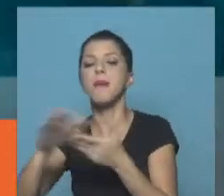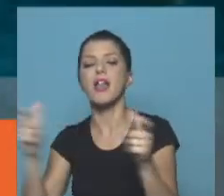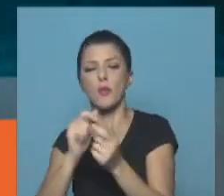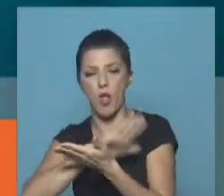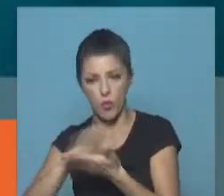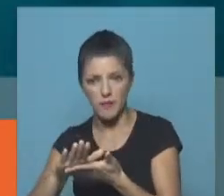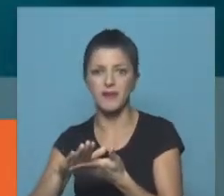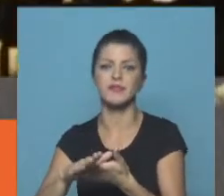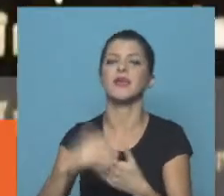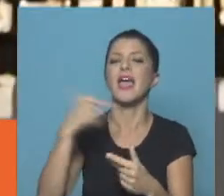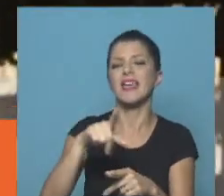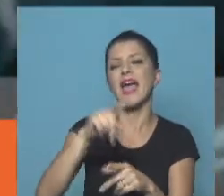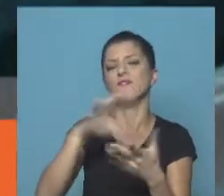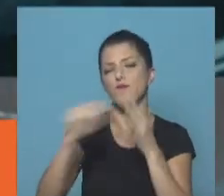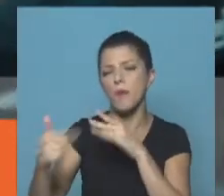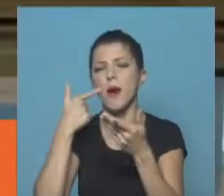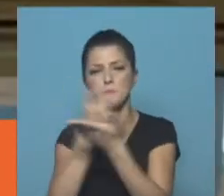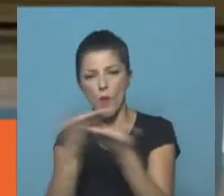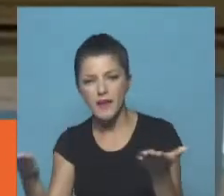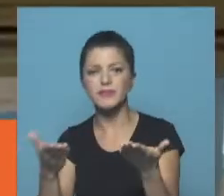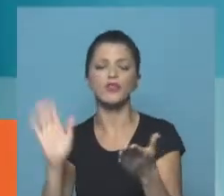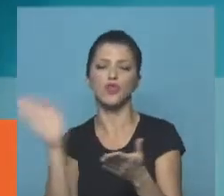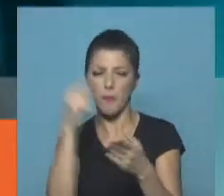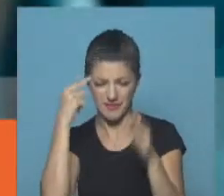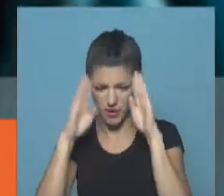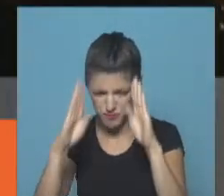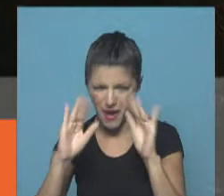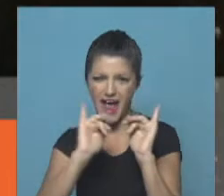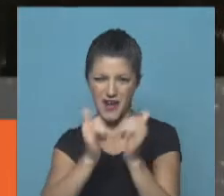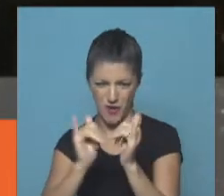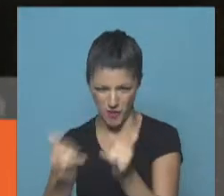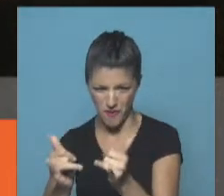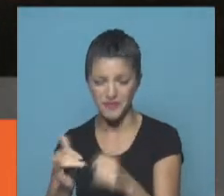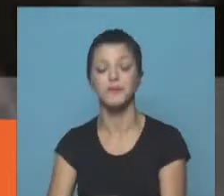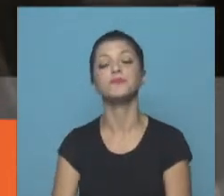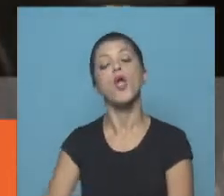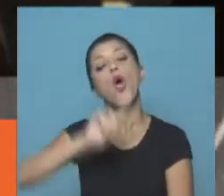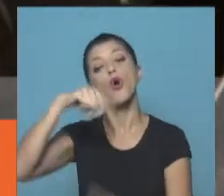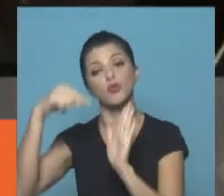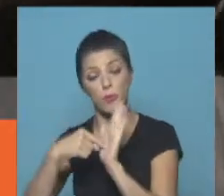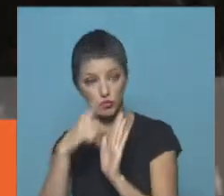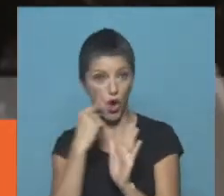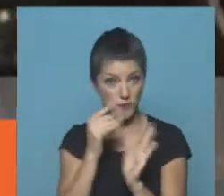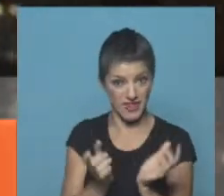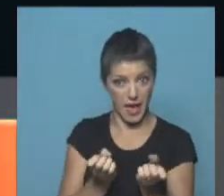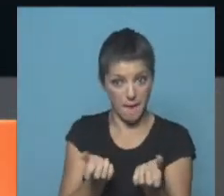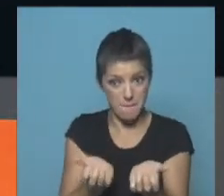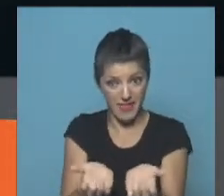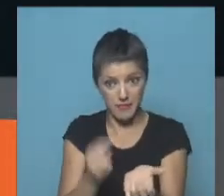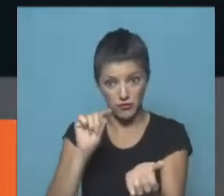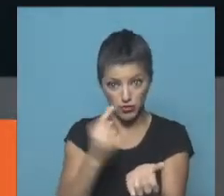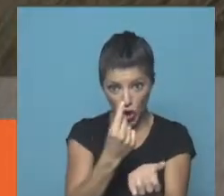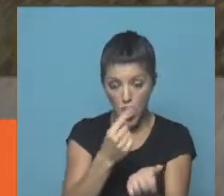por estética, ritmo, temática, orientada para el público adolescente. Y otra particularidad es que Spider-Man no está solo. Además de la clásica tía